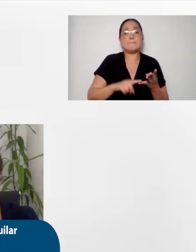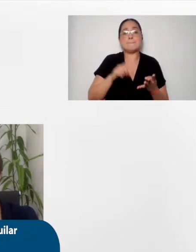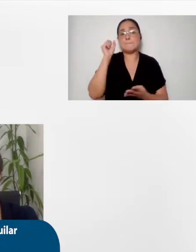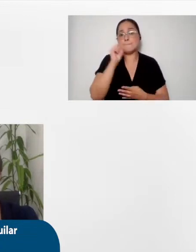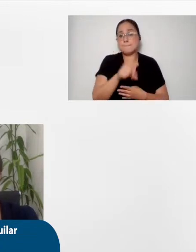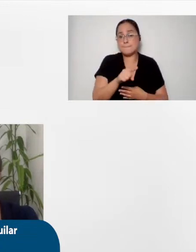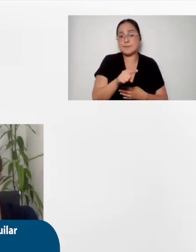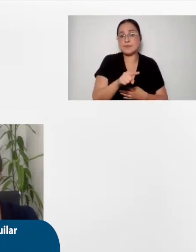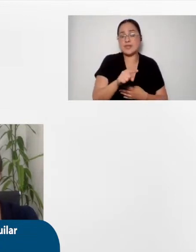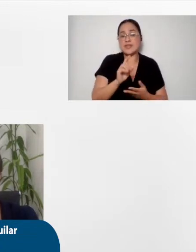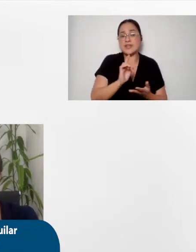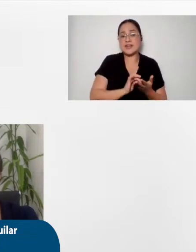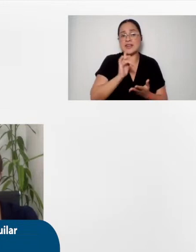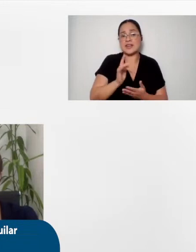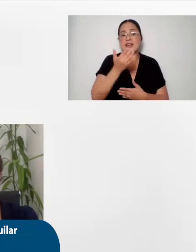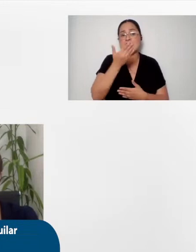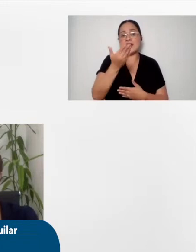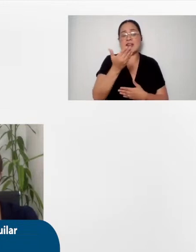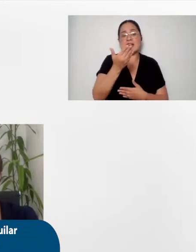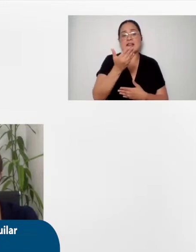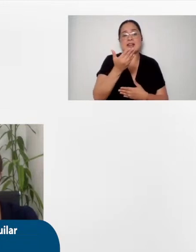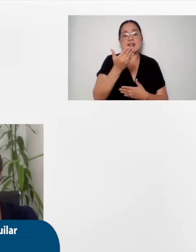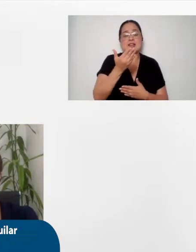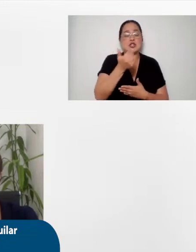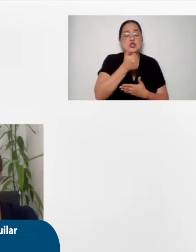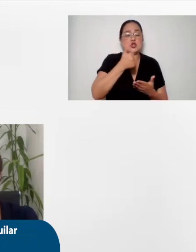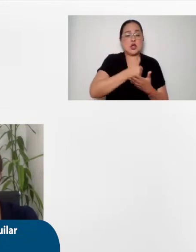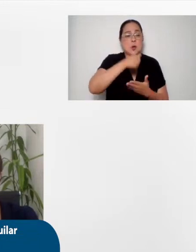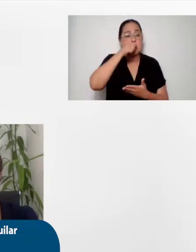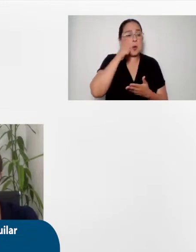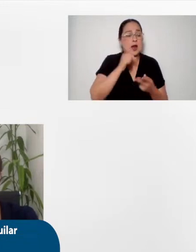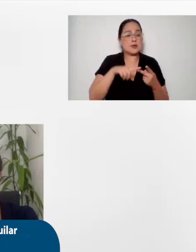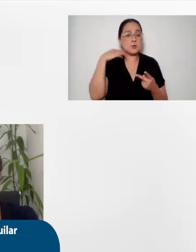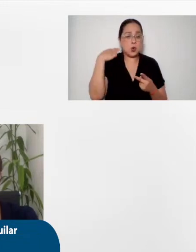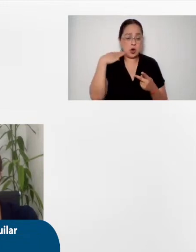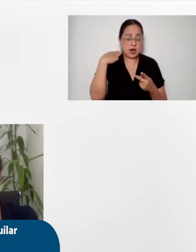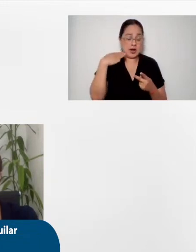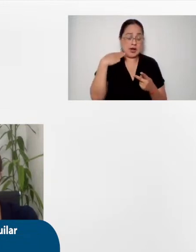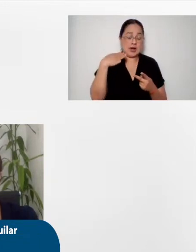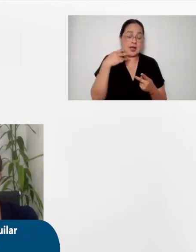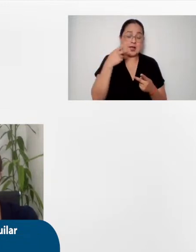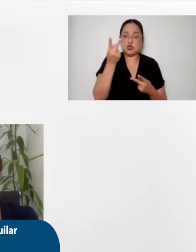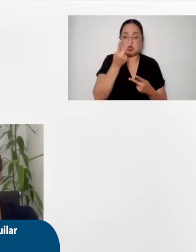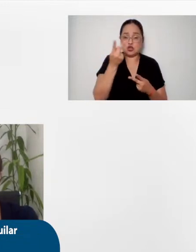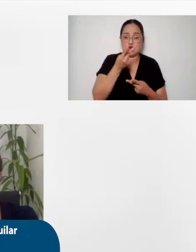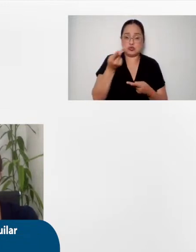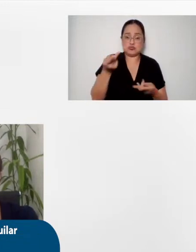como de las casas de la Ciudad Juárez y Morelia, que fueron nuestras casas anfitrionas en